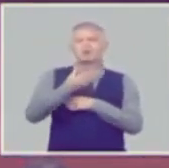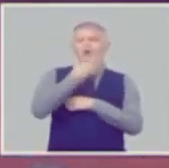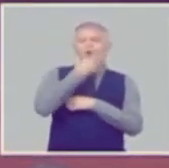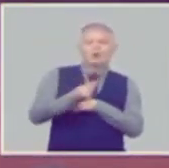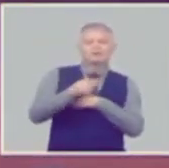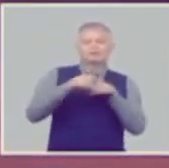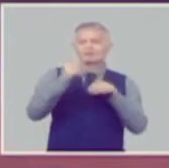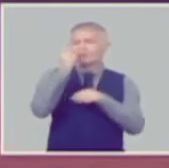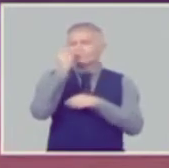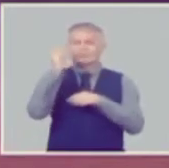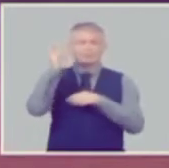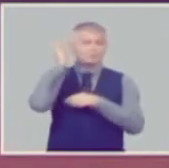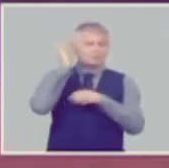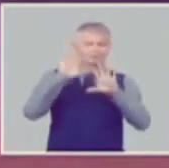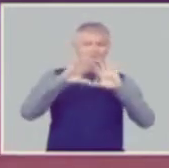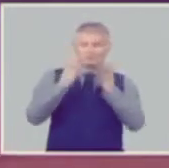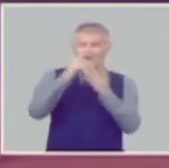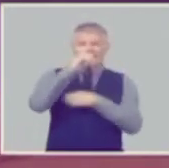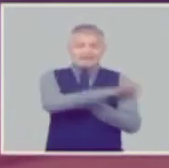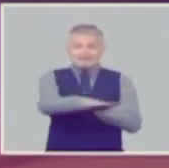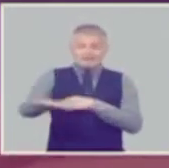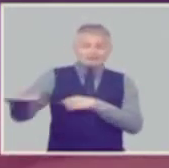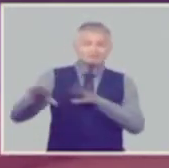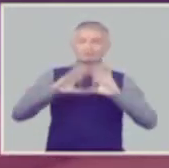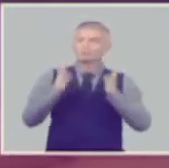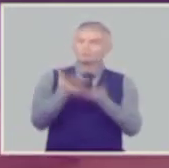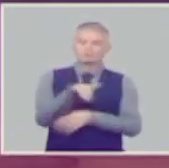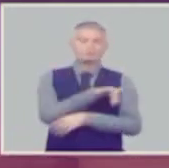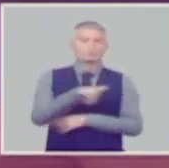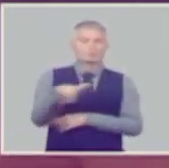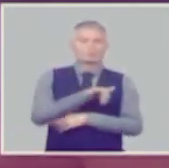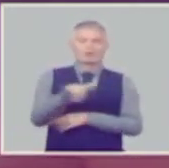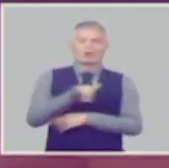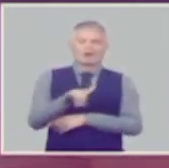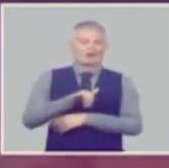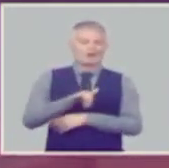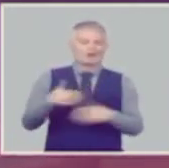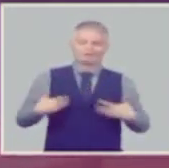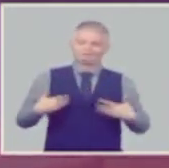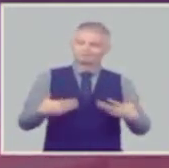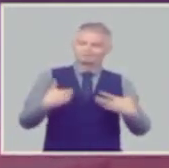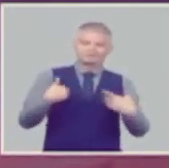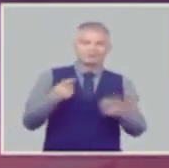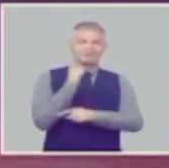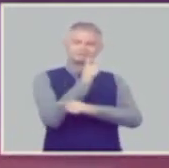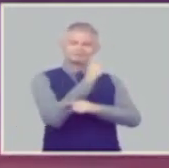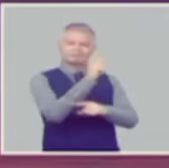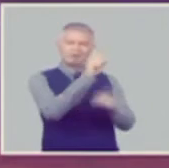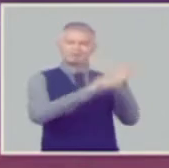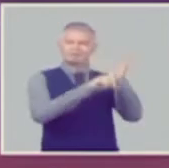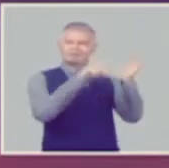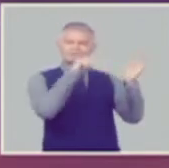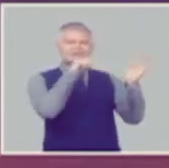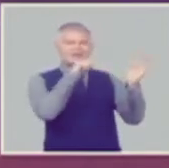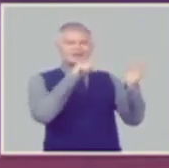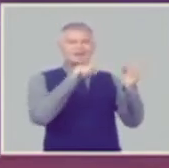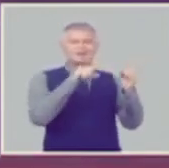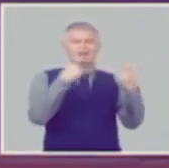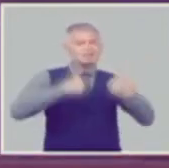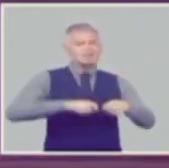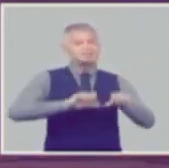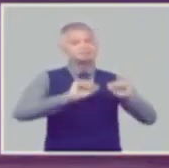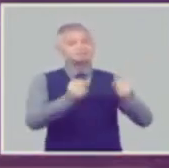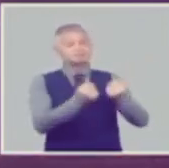ancianos, hasta los niños lo han sido al transformarse en ejemplares educadores de sus padres en cuanto al uso del